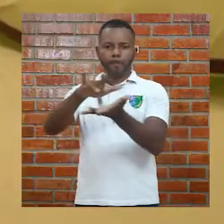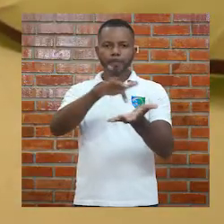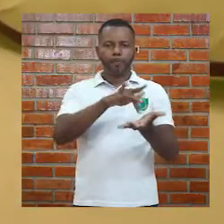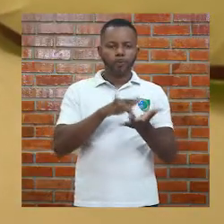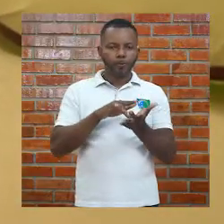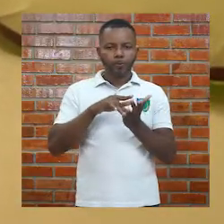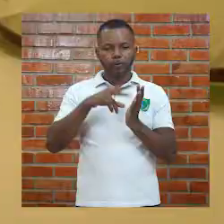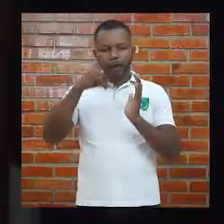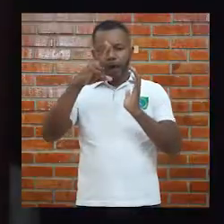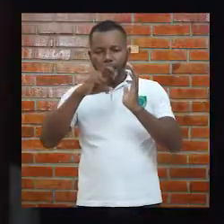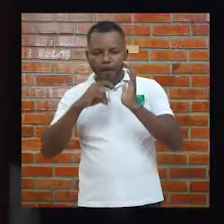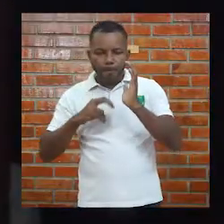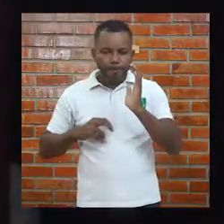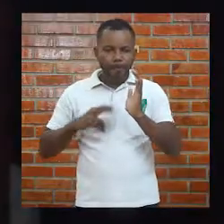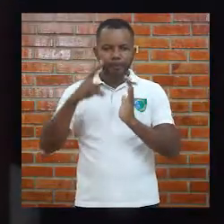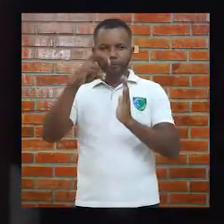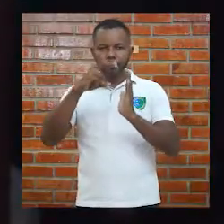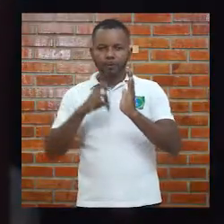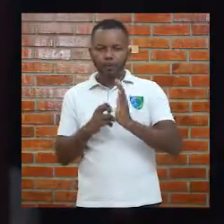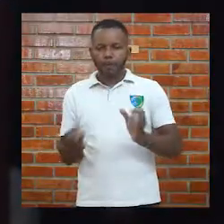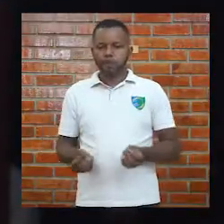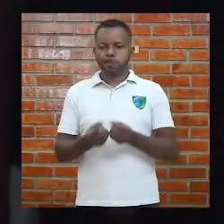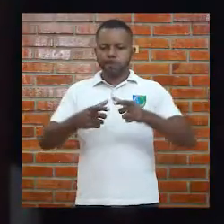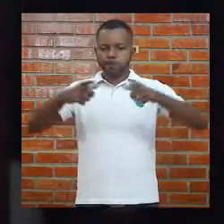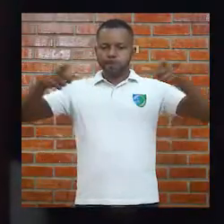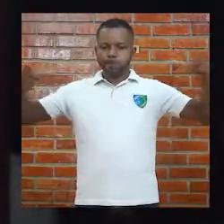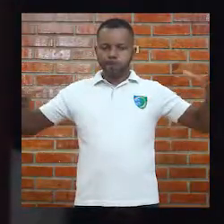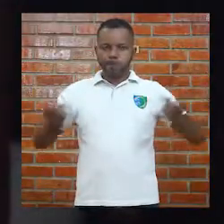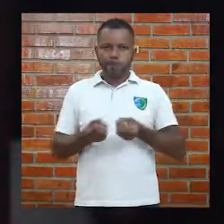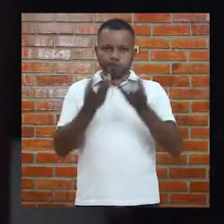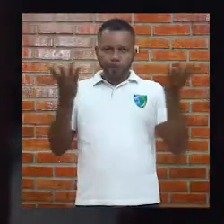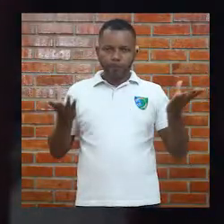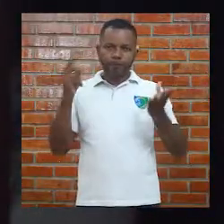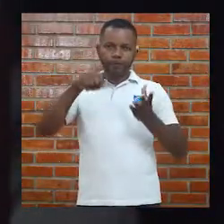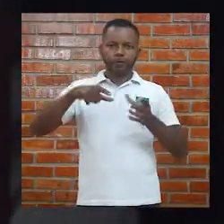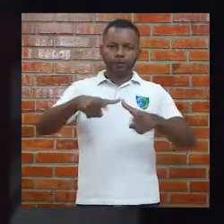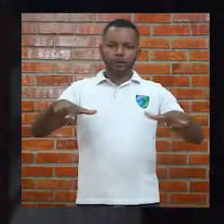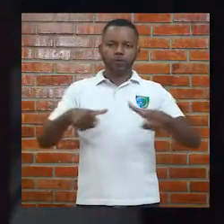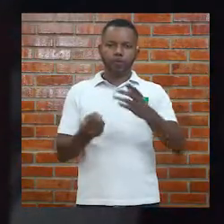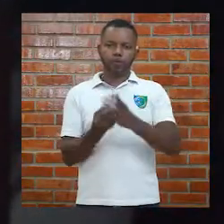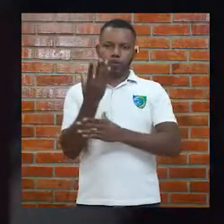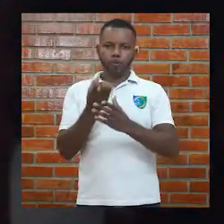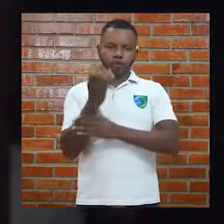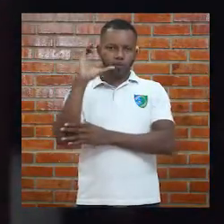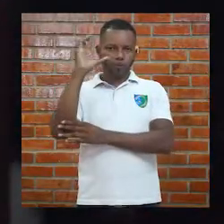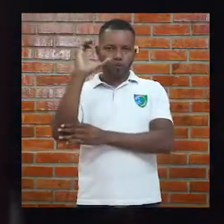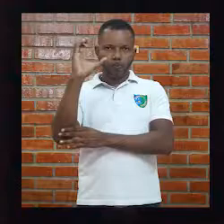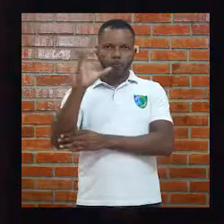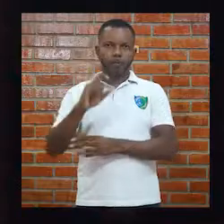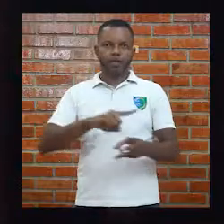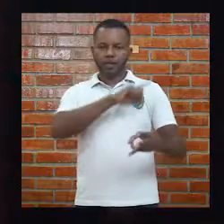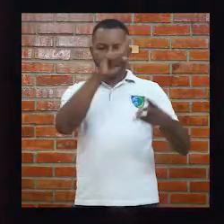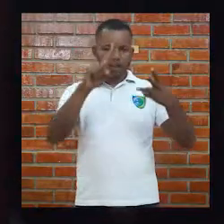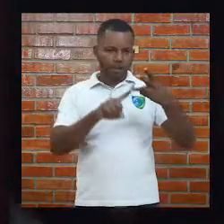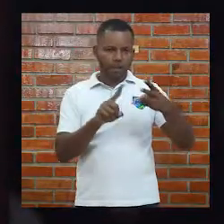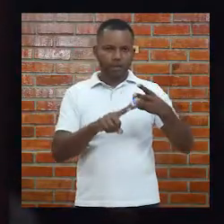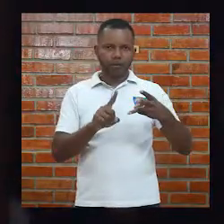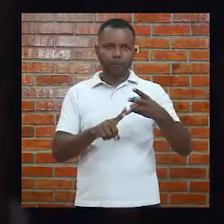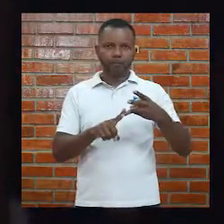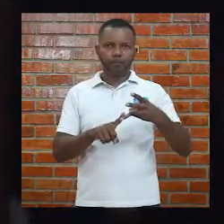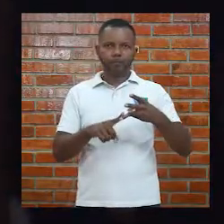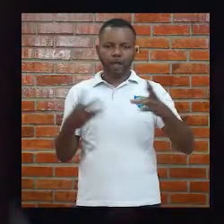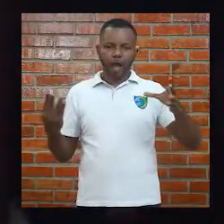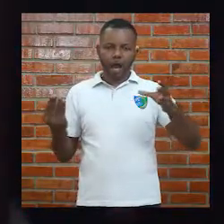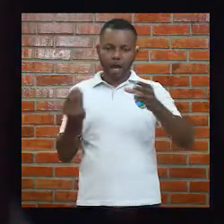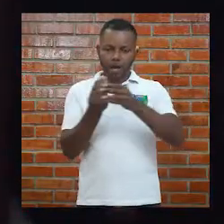esta investigación para aumentar la productividad del sector productivo colombiano. Y en tercer lugar, obviamente